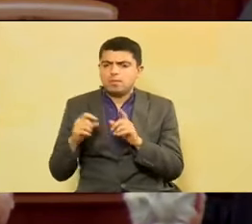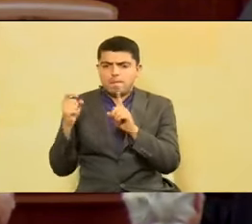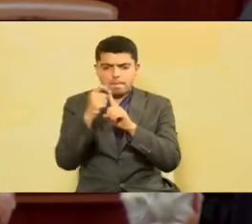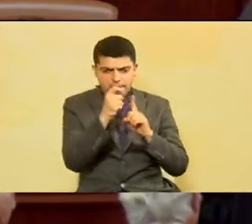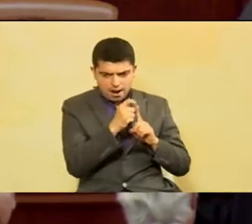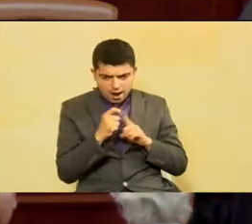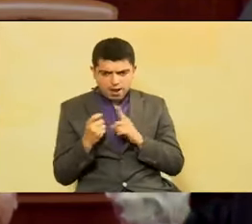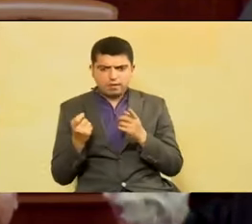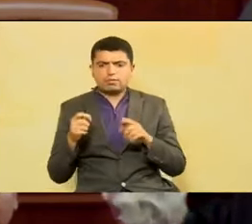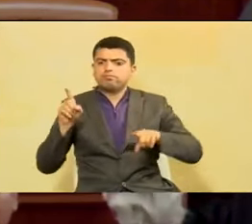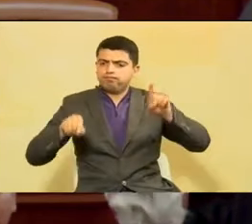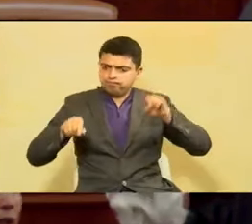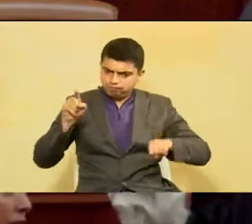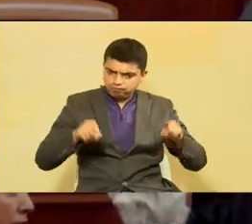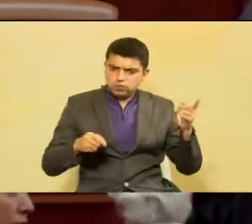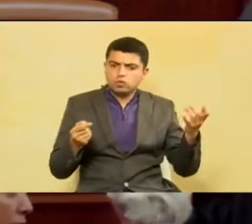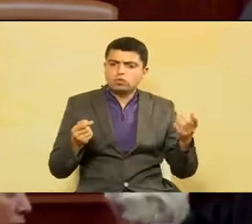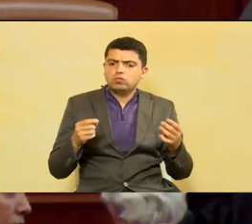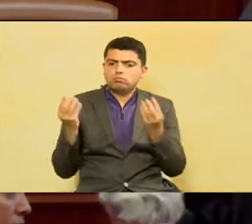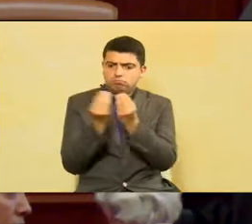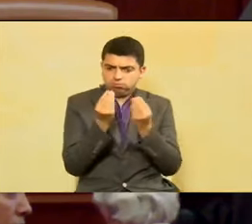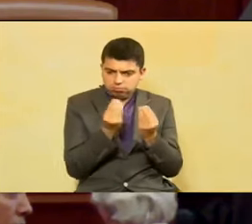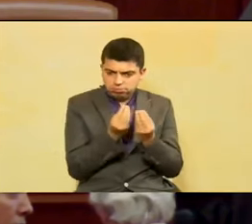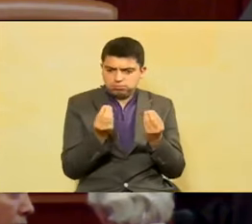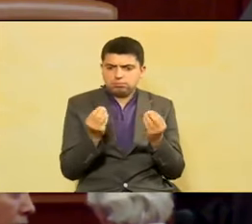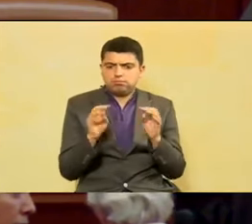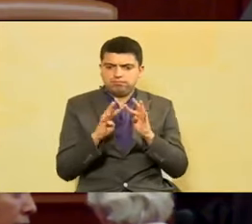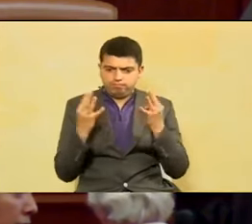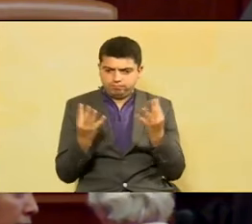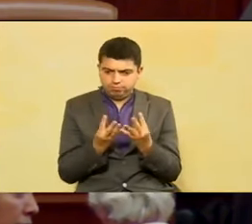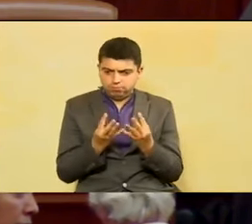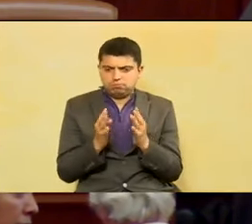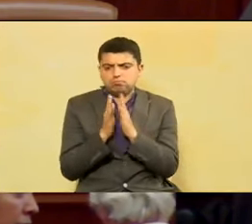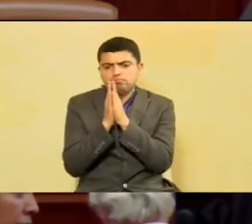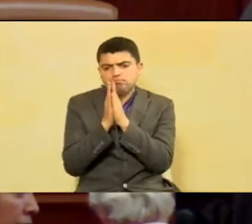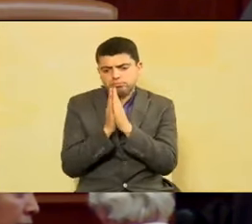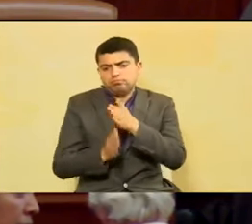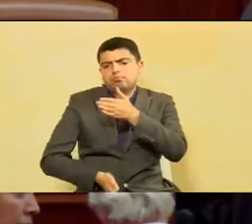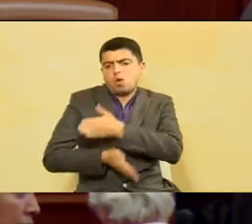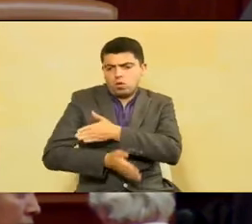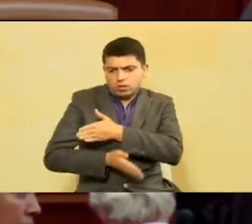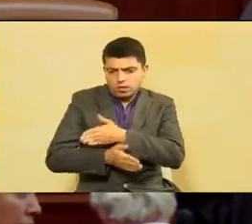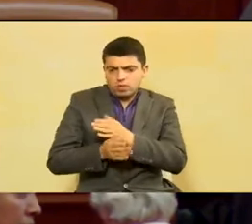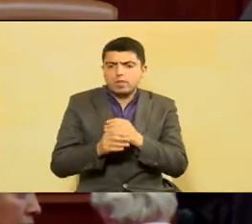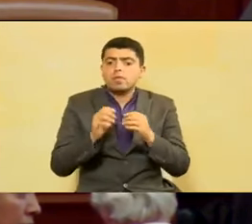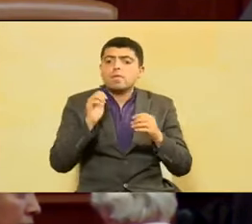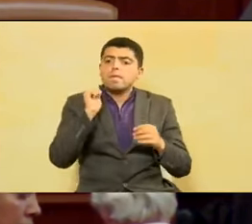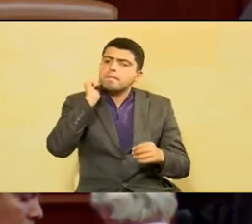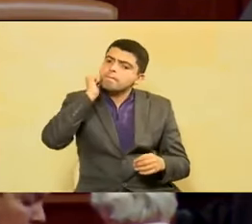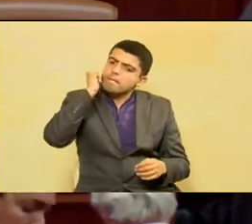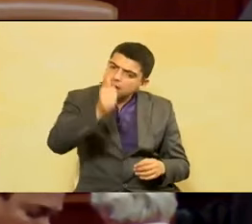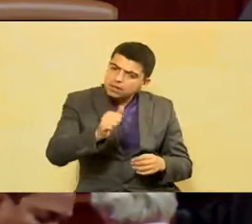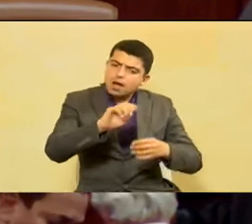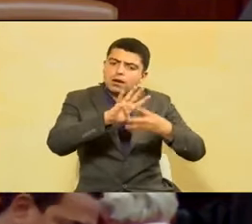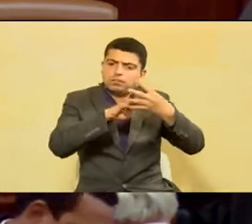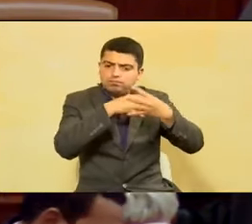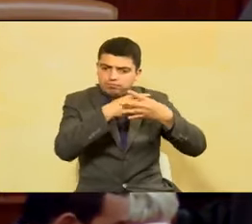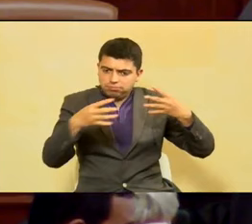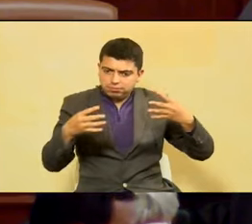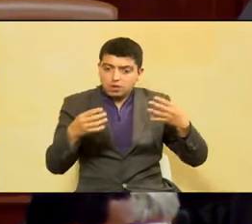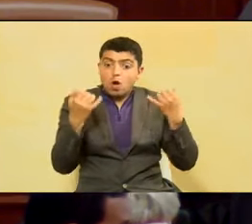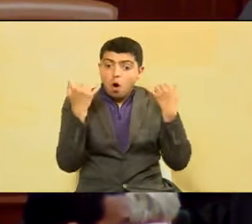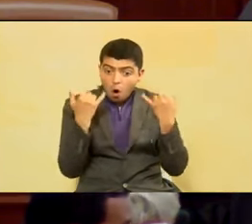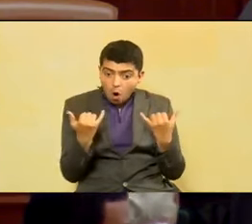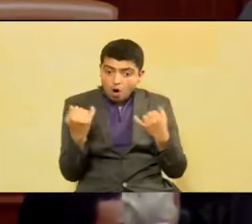algunos compañeros que ya han pedido que por favor continuemos con el orden del día que veníamos en el día de